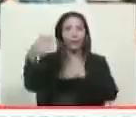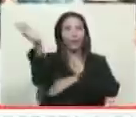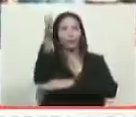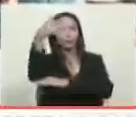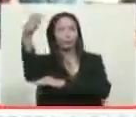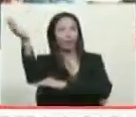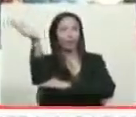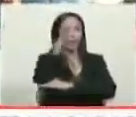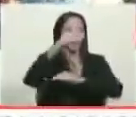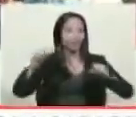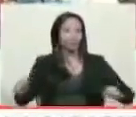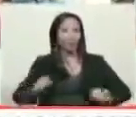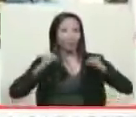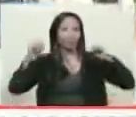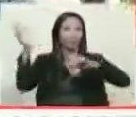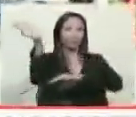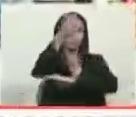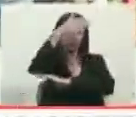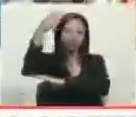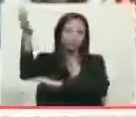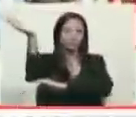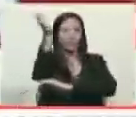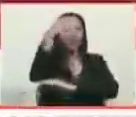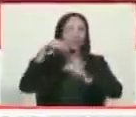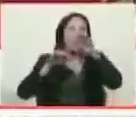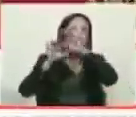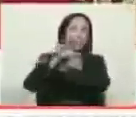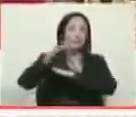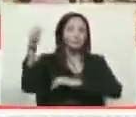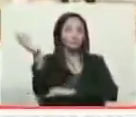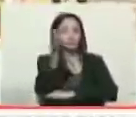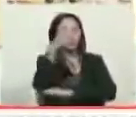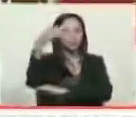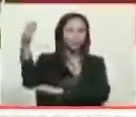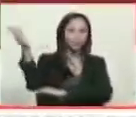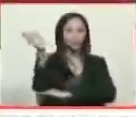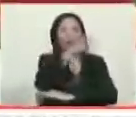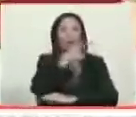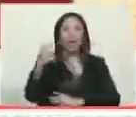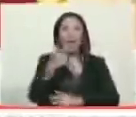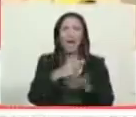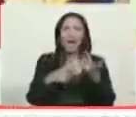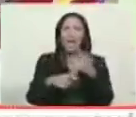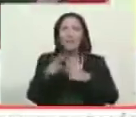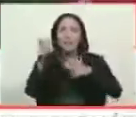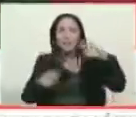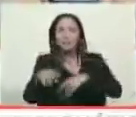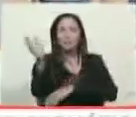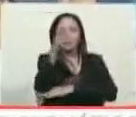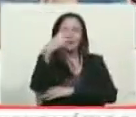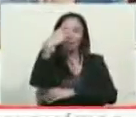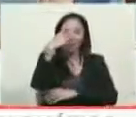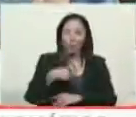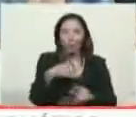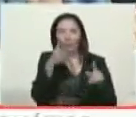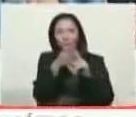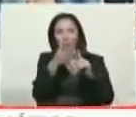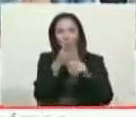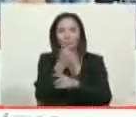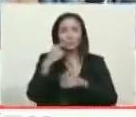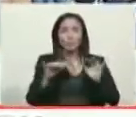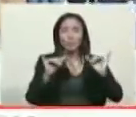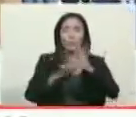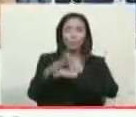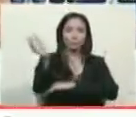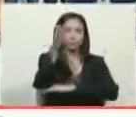Venezuela, levantemos la bandera de la patria, que es la bandera de los que menos tienen, de los desposeídos,